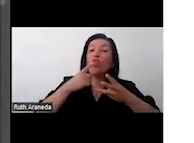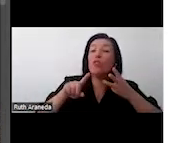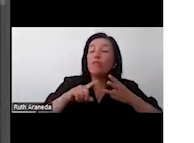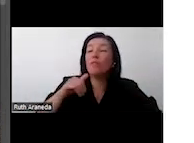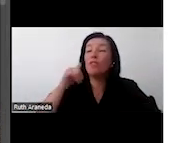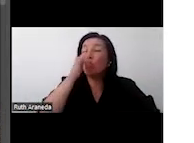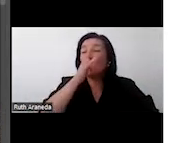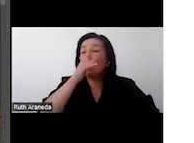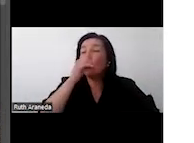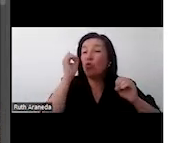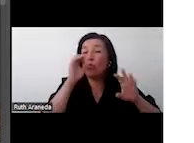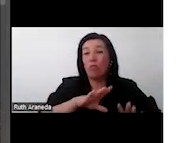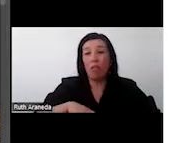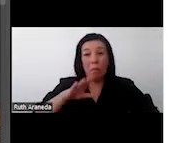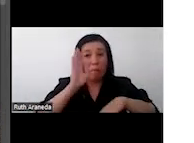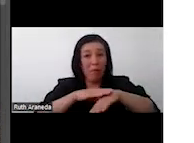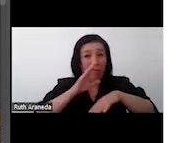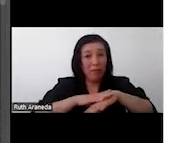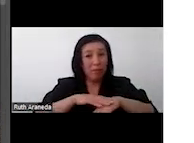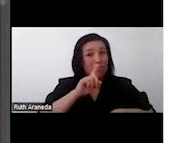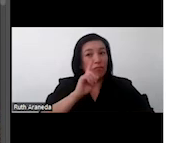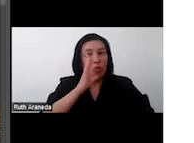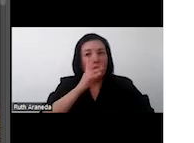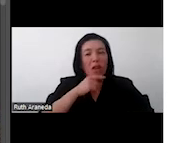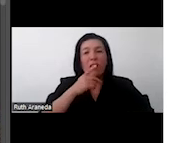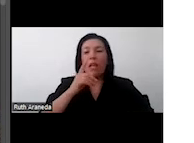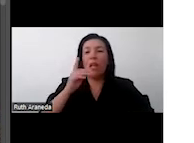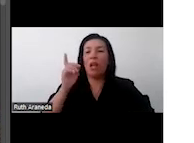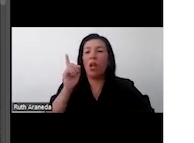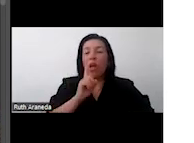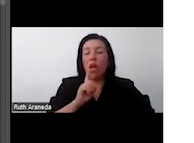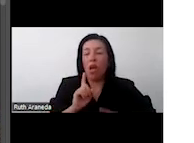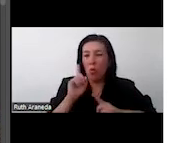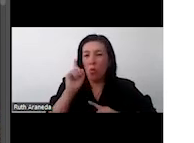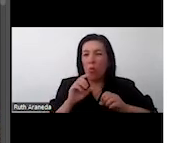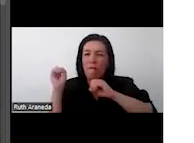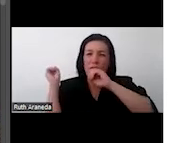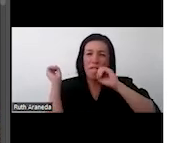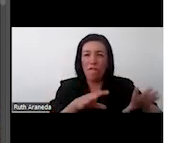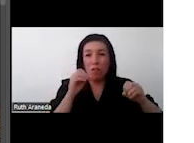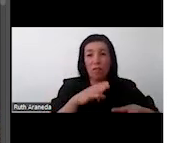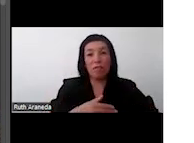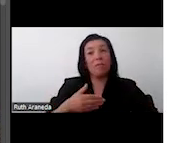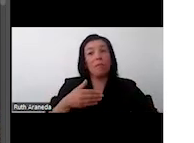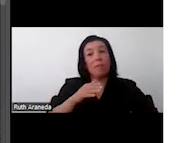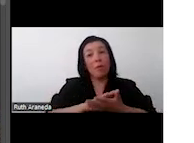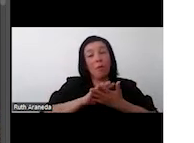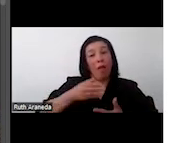vertederos clandestinos, que la mayoría son clandestinos, digamos, ilegales, pero en un momento fueron vertederos municipales, como fue en el